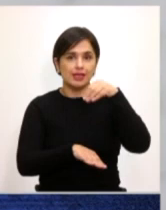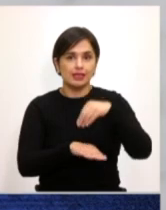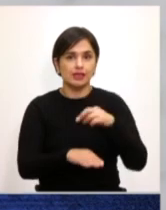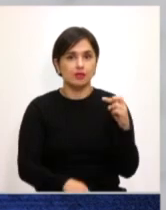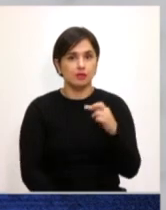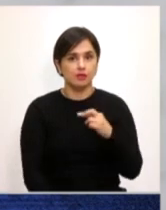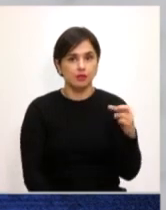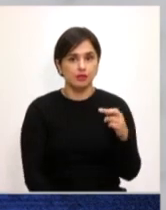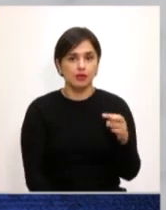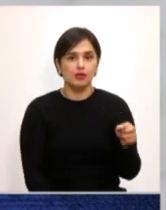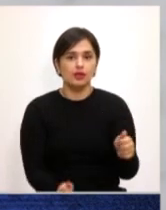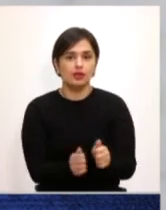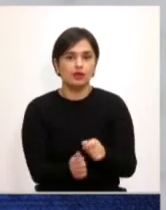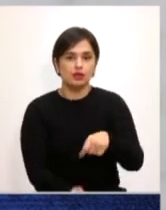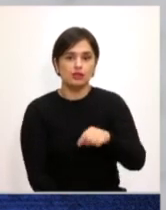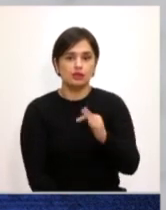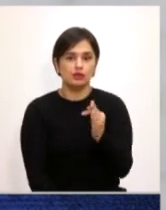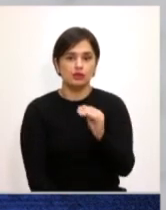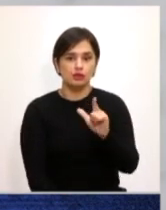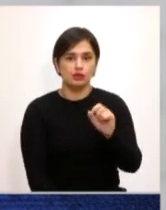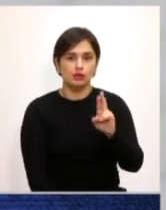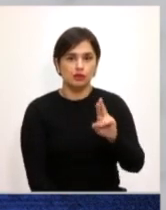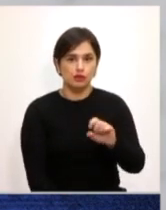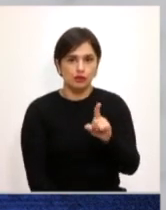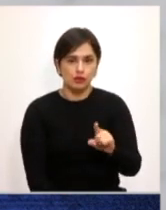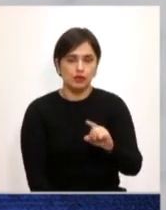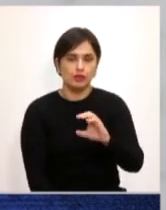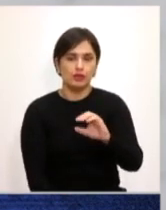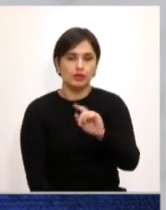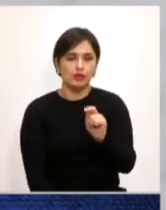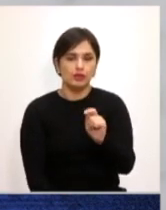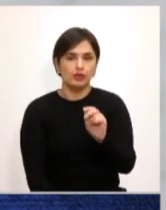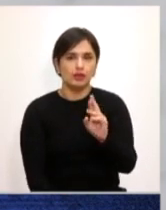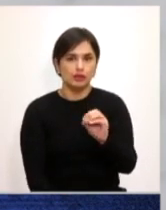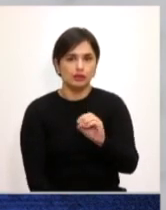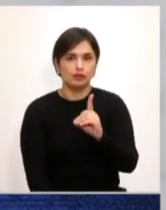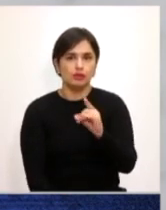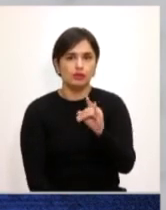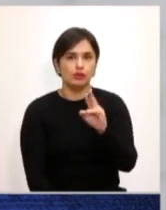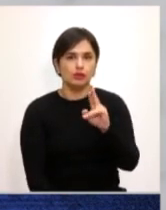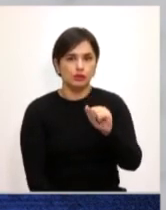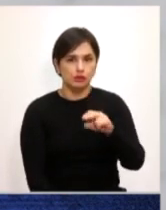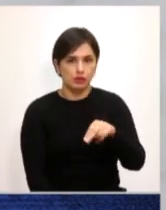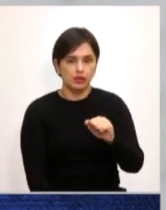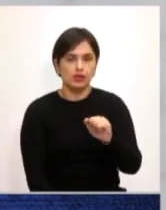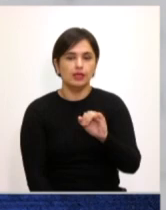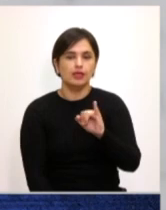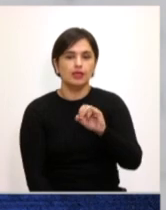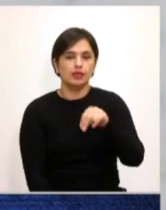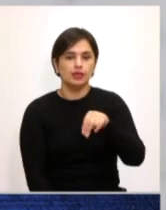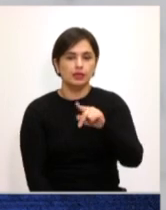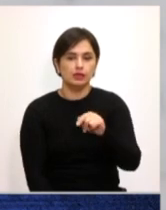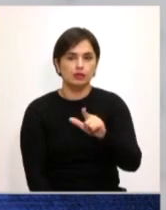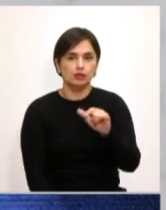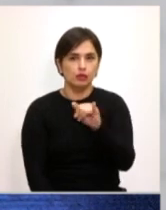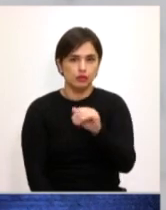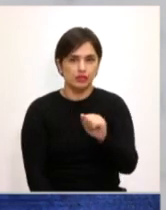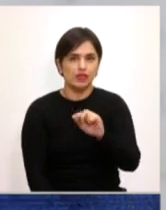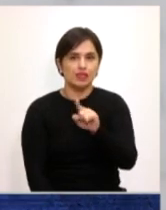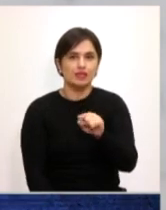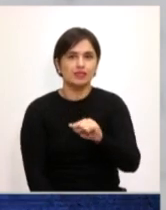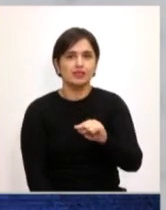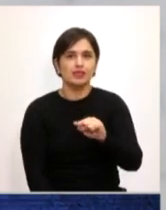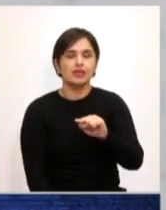senadores Iván Flores, Juan Castro, José Miguel Durana, José Miguel Insulza y Alejandra Sepúlveda.